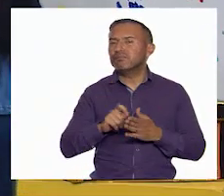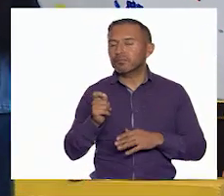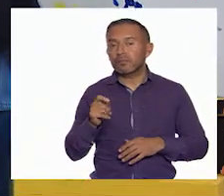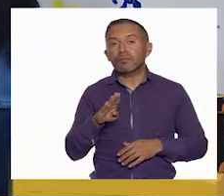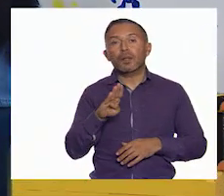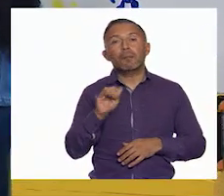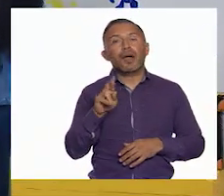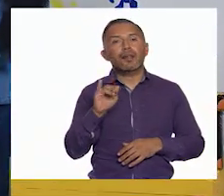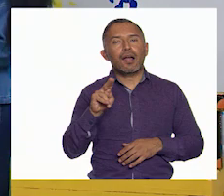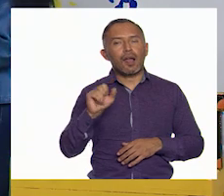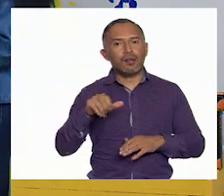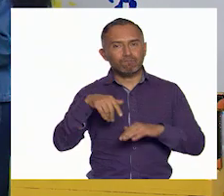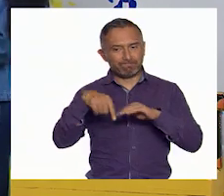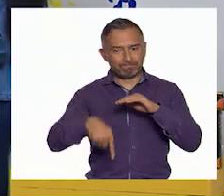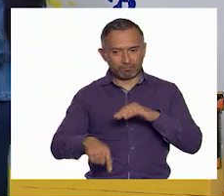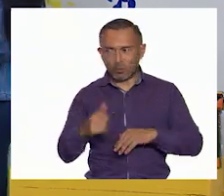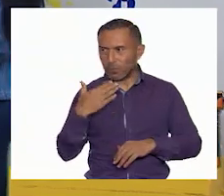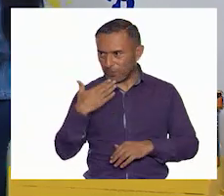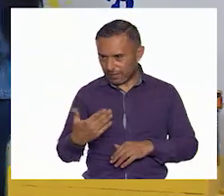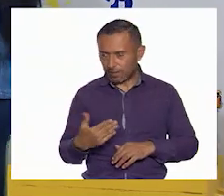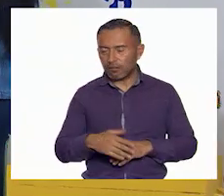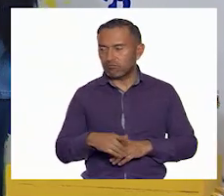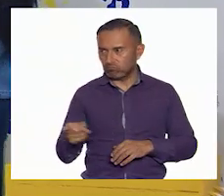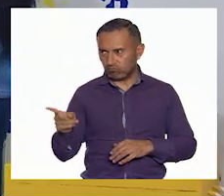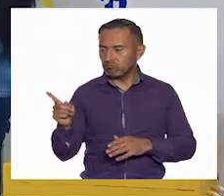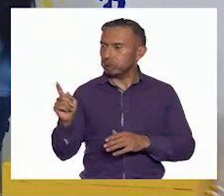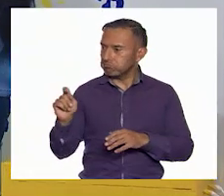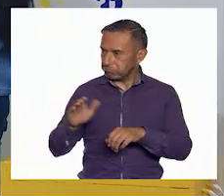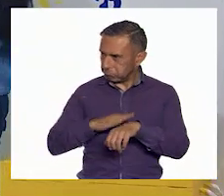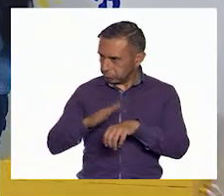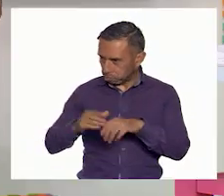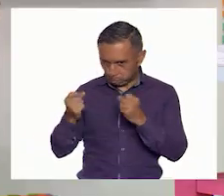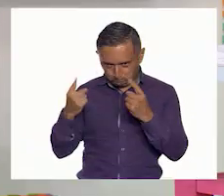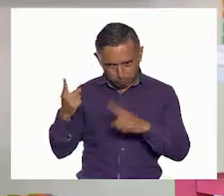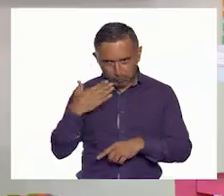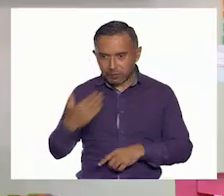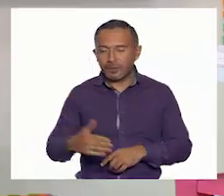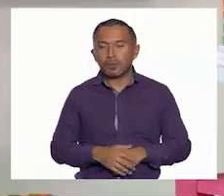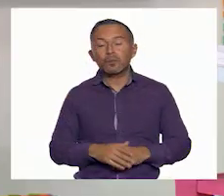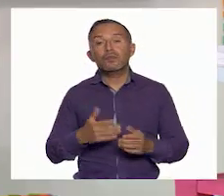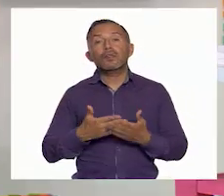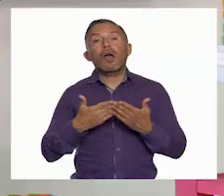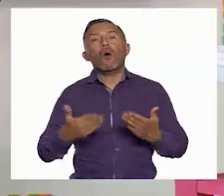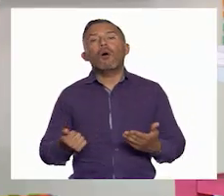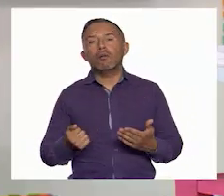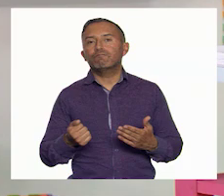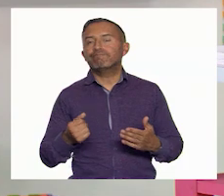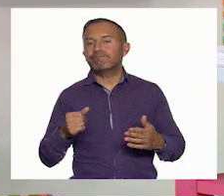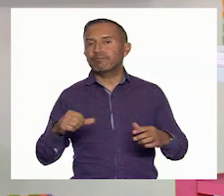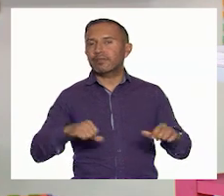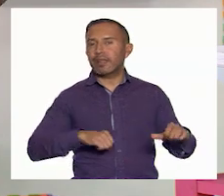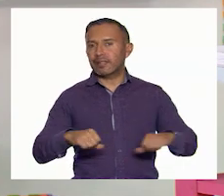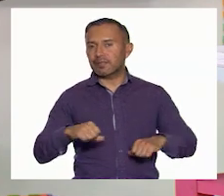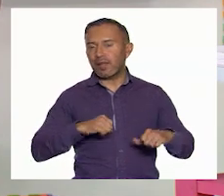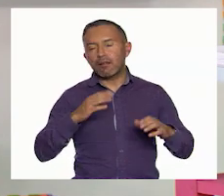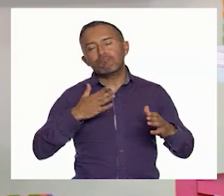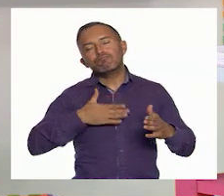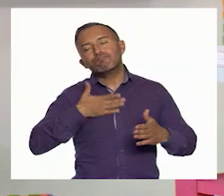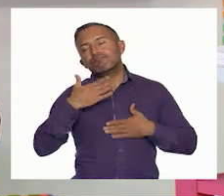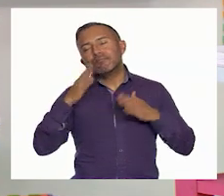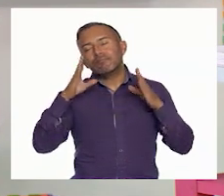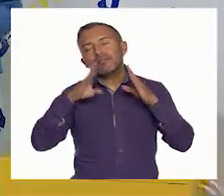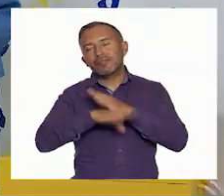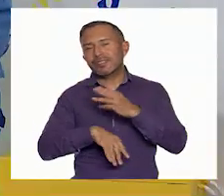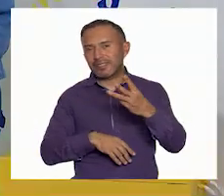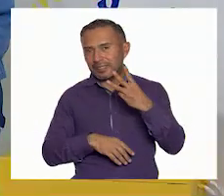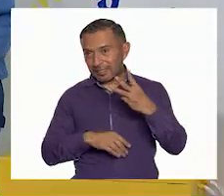las barrancas. Muy bien, Pili. Lo hiciste muy bien. Tenemos ya 3 actividades recreativas. ¿Quieres ver otra más, Pili?